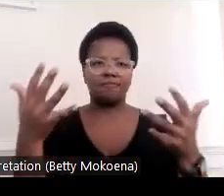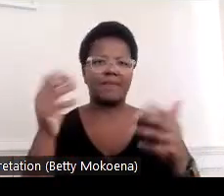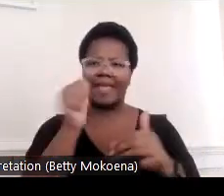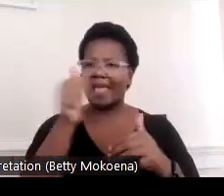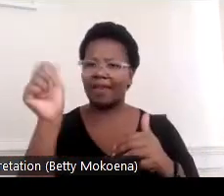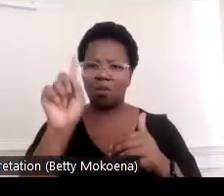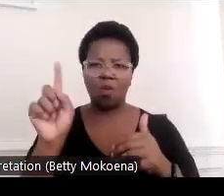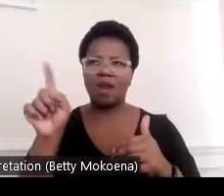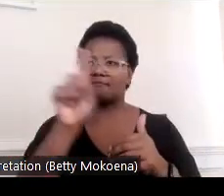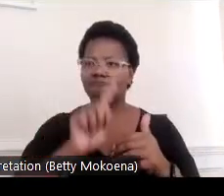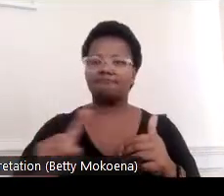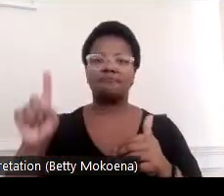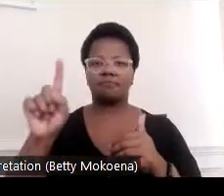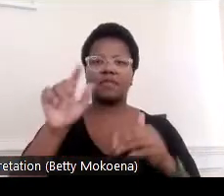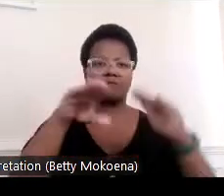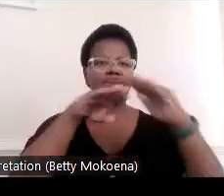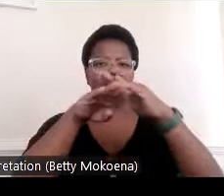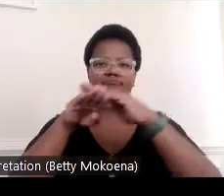requiera verdad